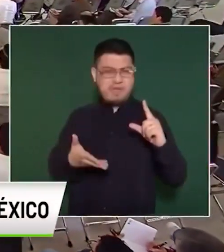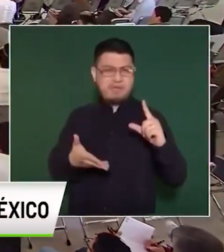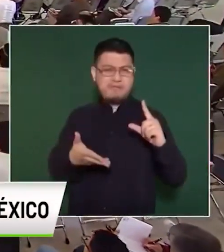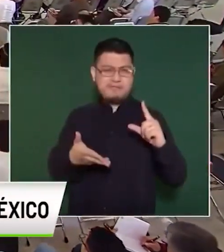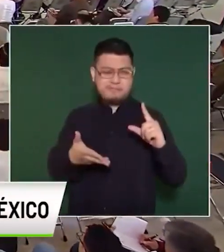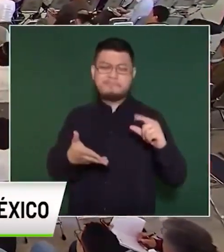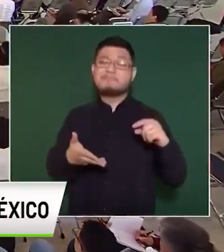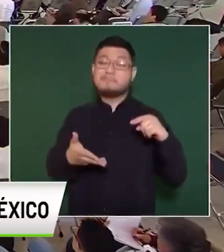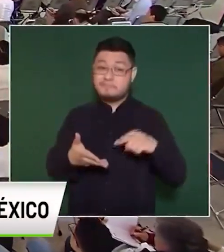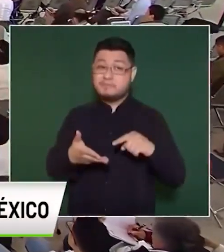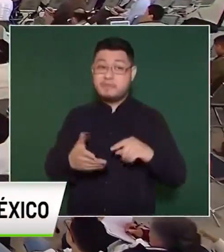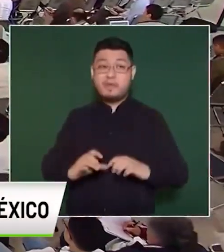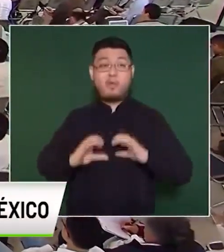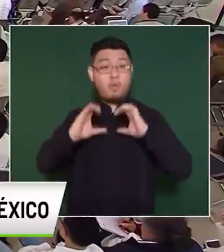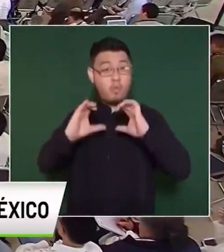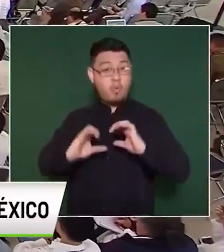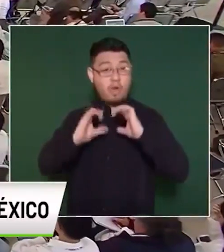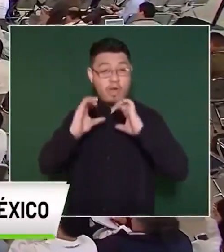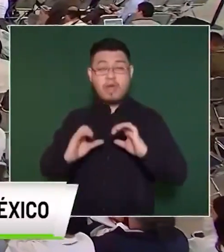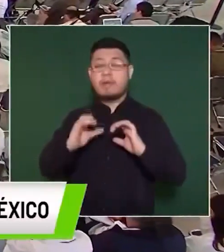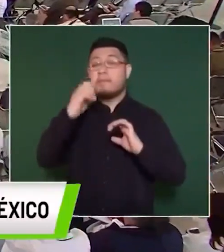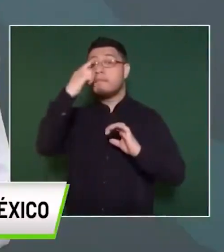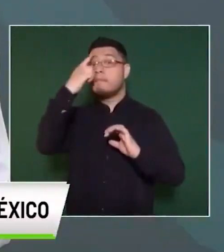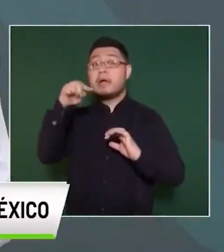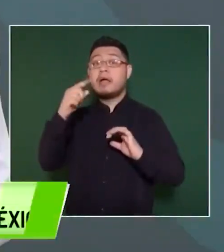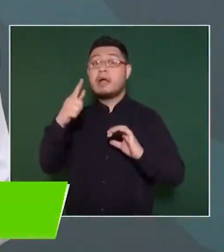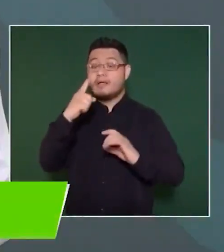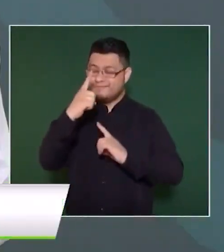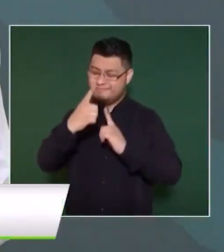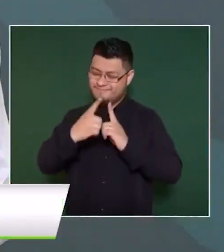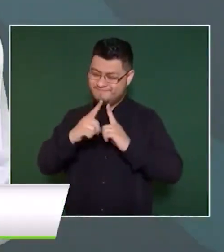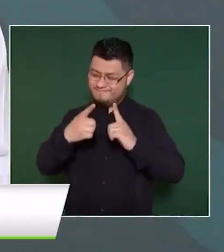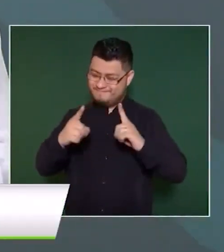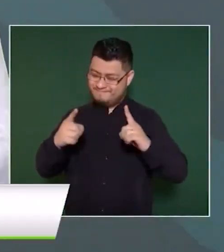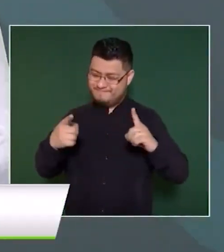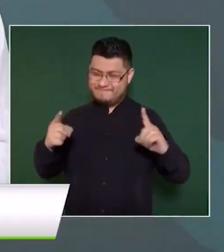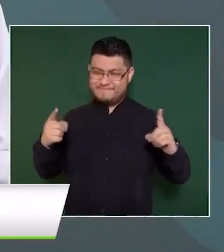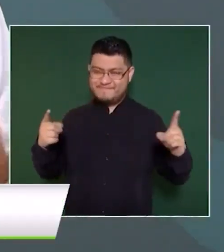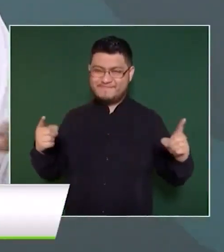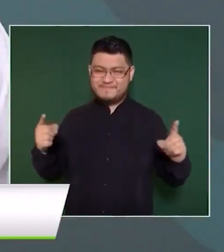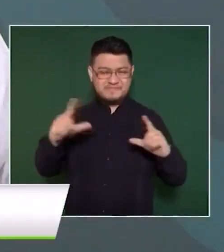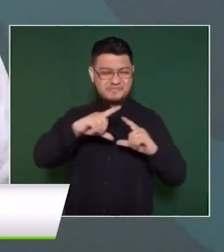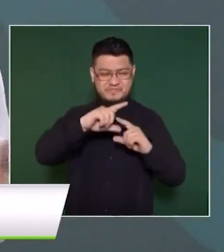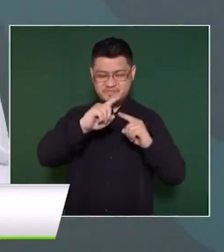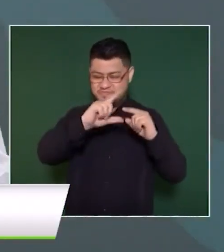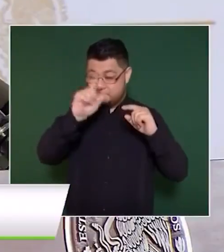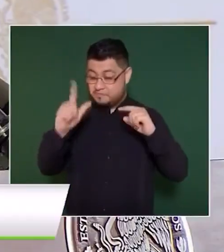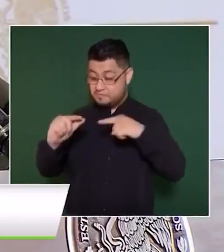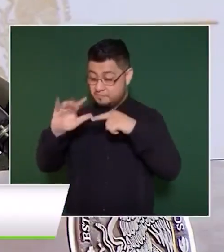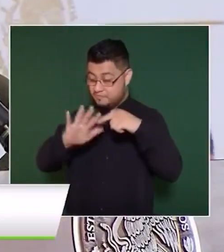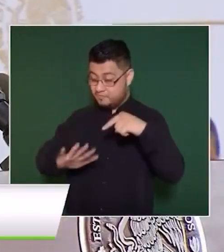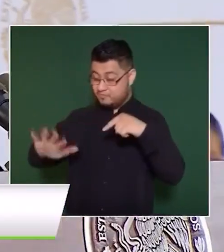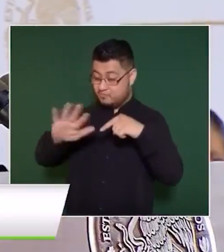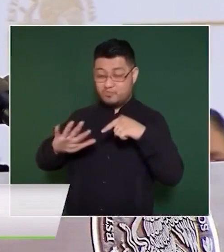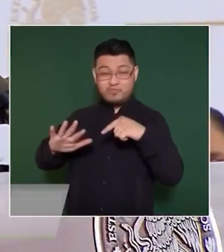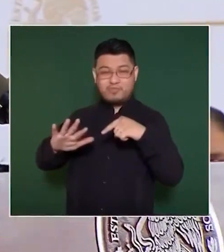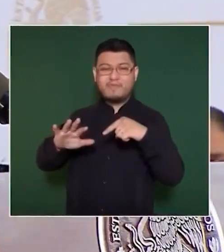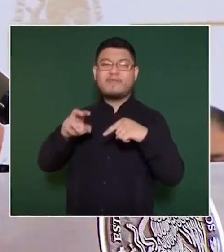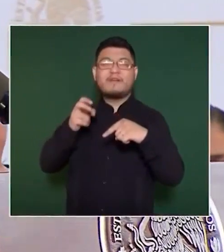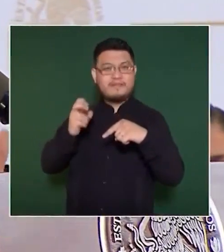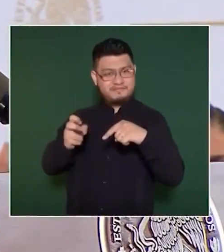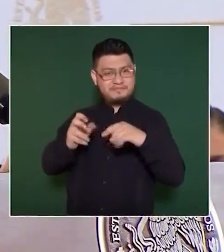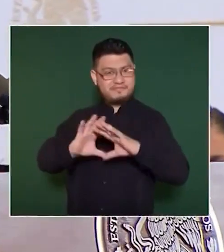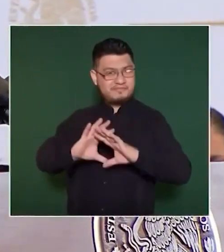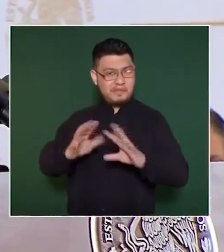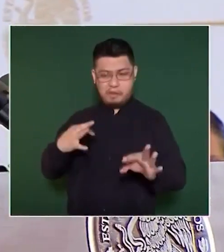mucho al desarrollo del sureste ya en una primera etapa ya